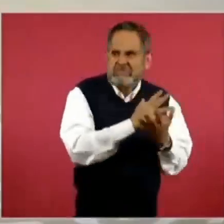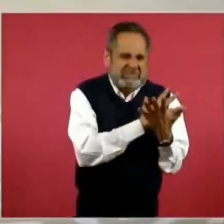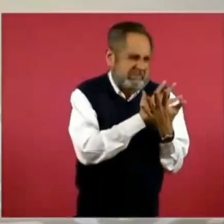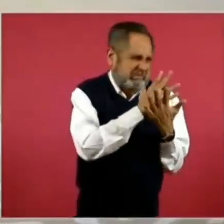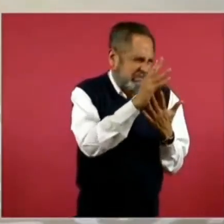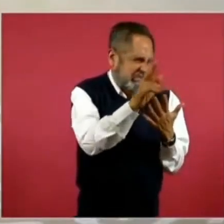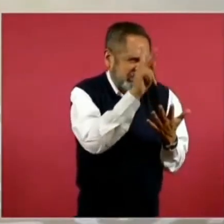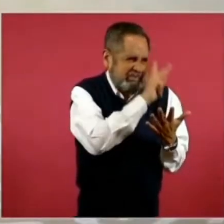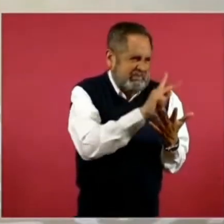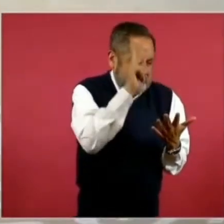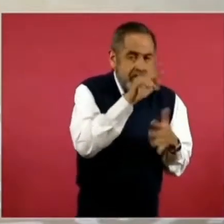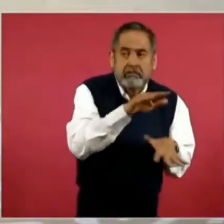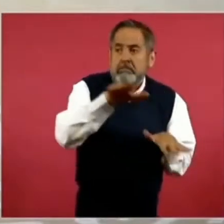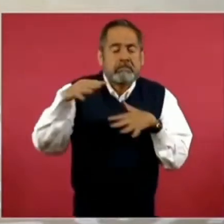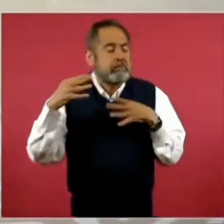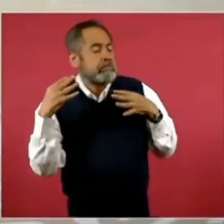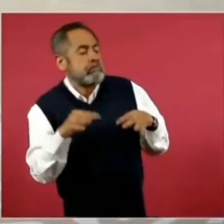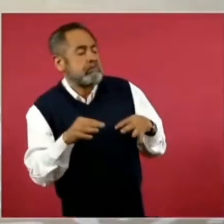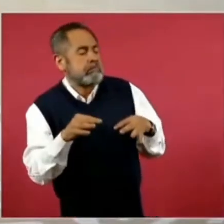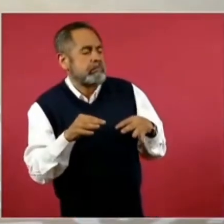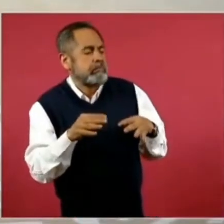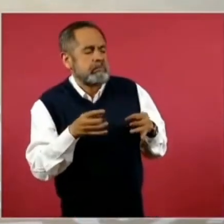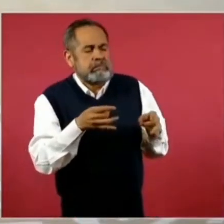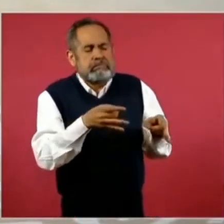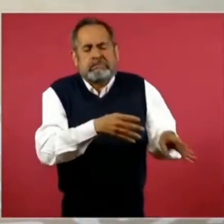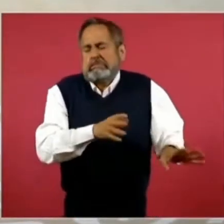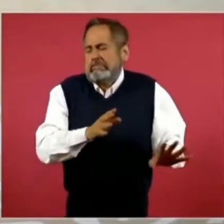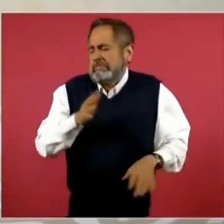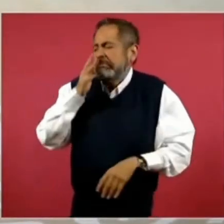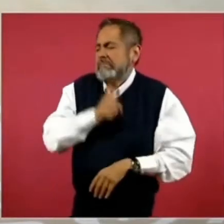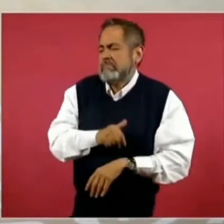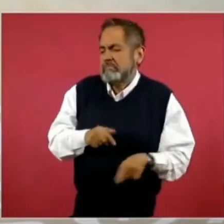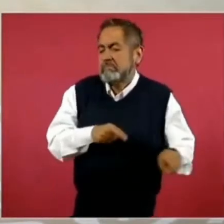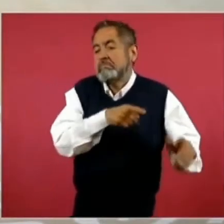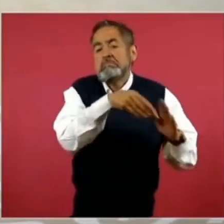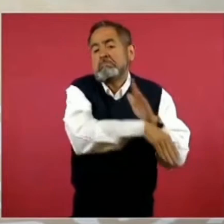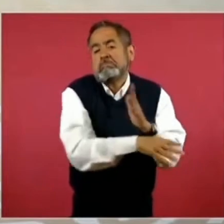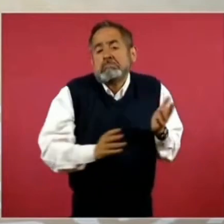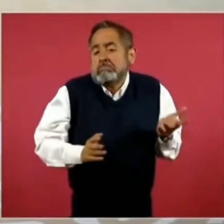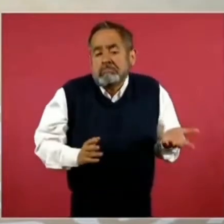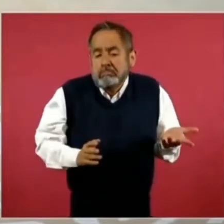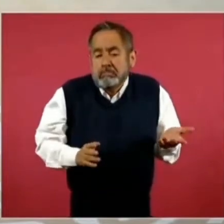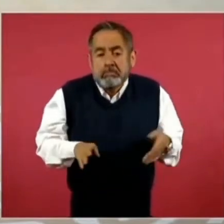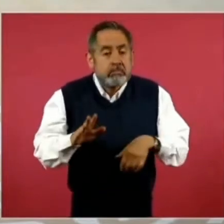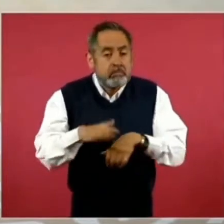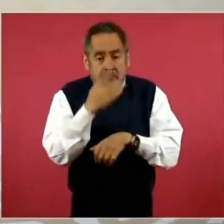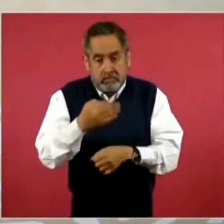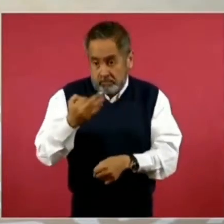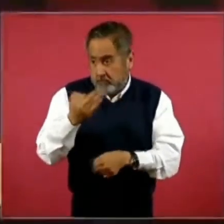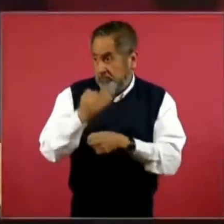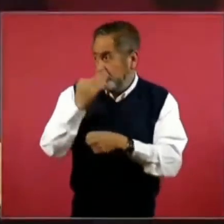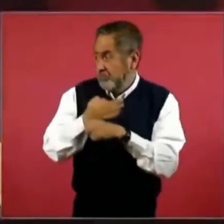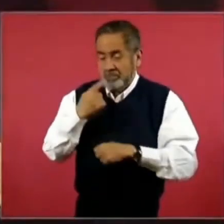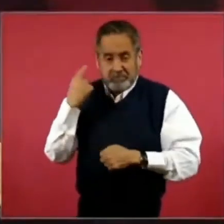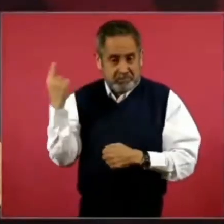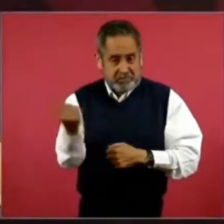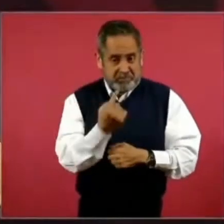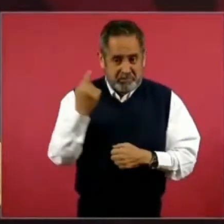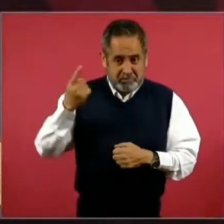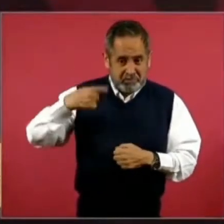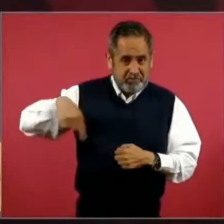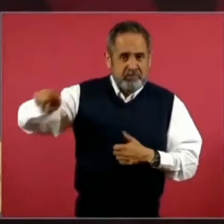televisora porque ya estamos en un momento